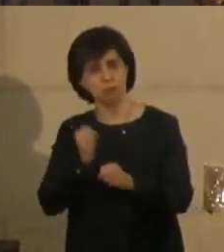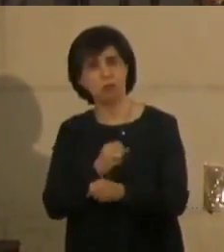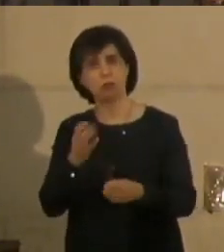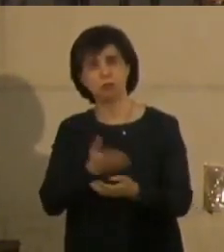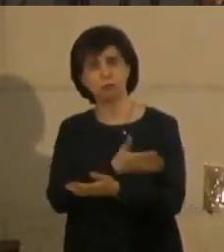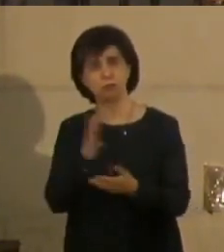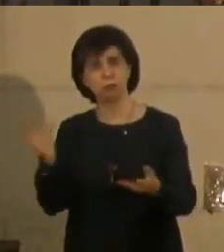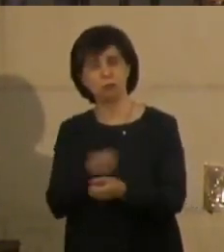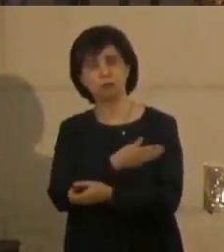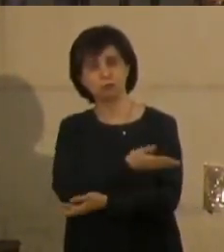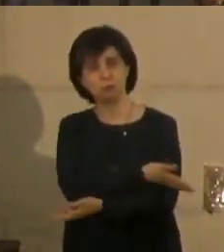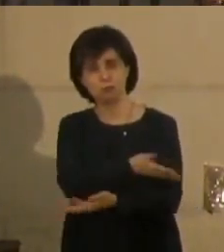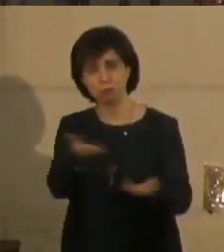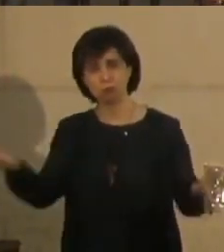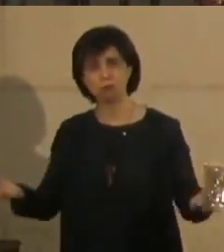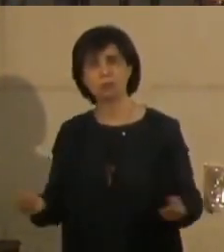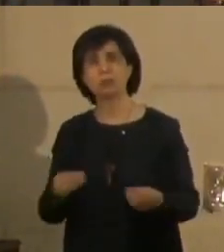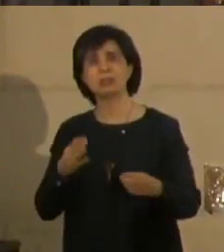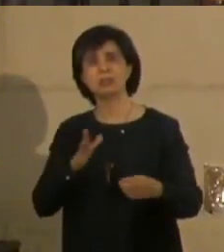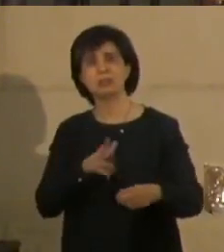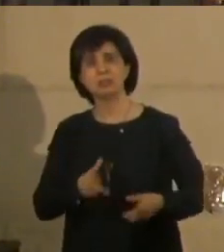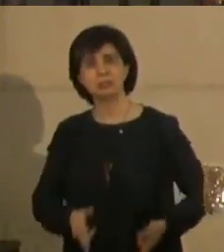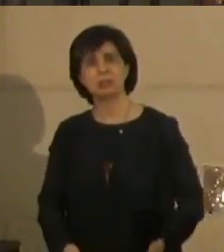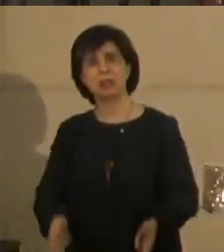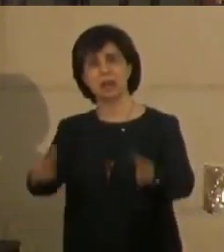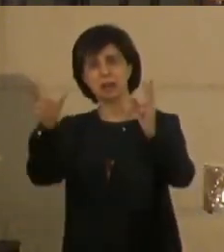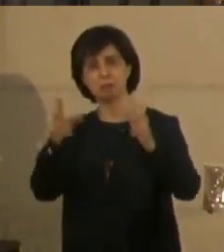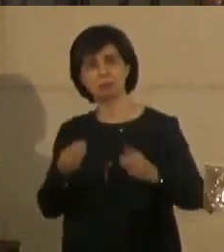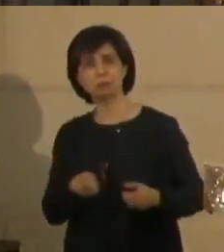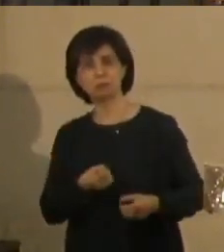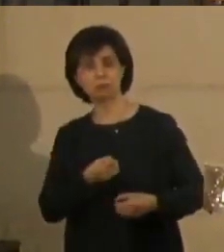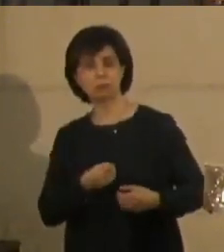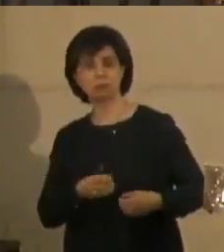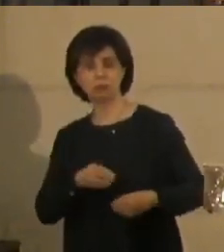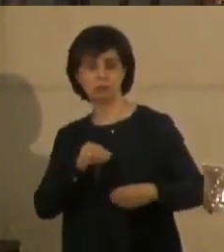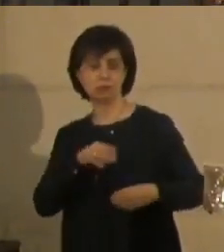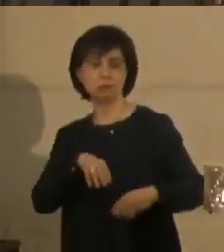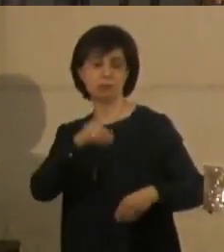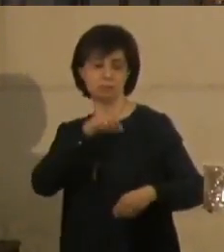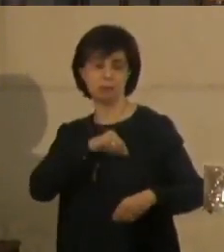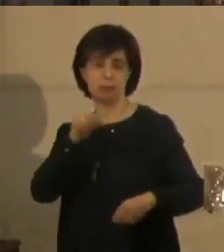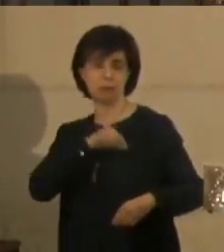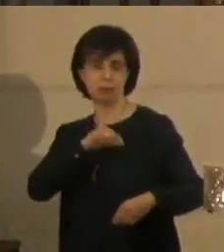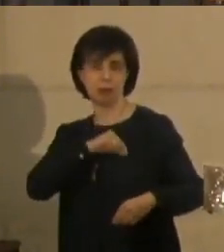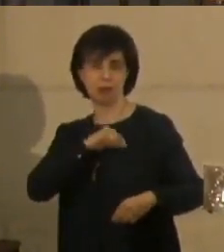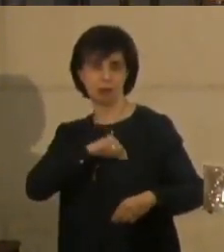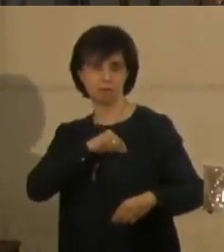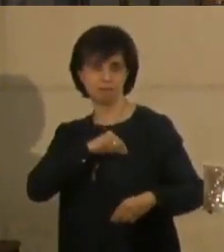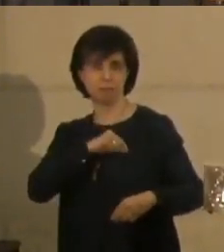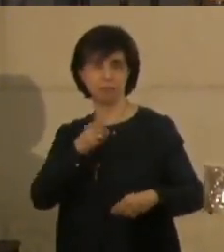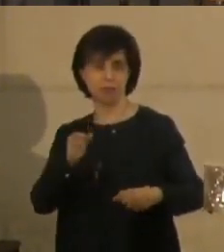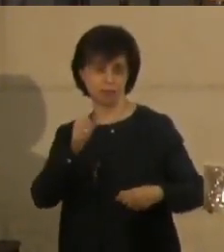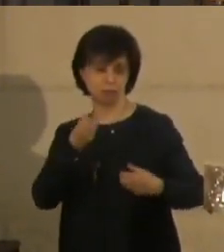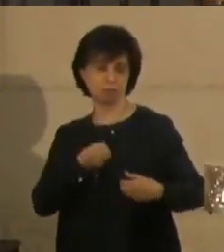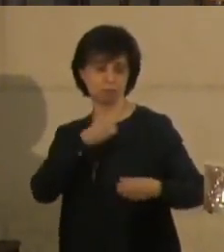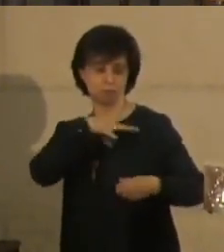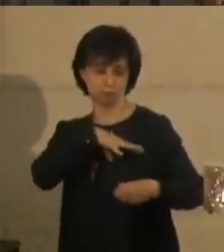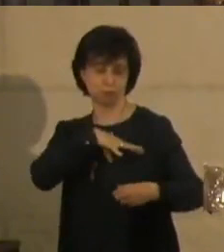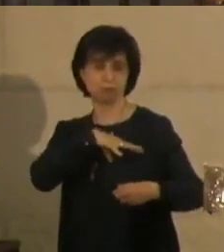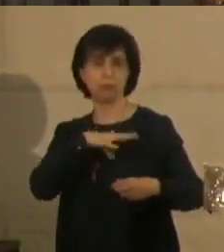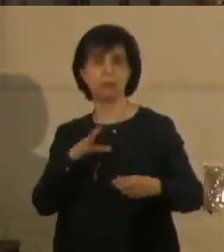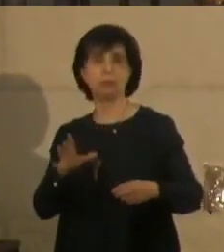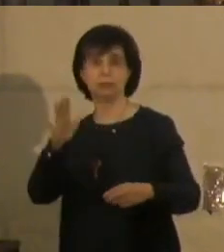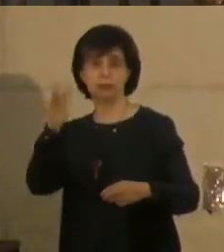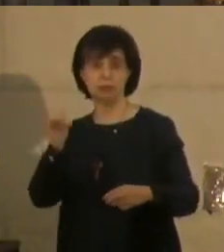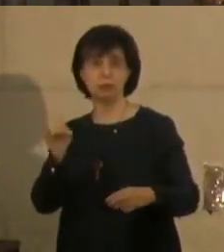de todos nosotros, si dejamos que Él ocupe nuestra existencia y nuestra vida. Podemos